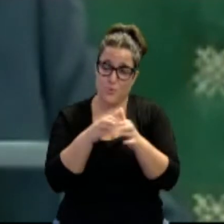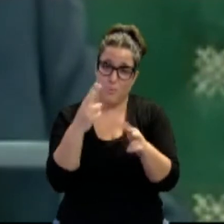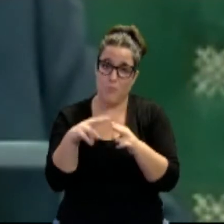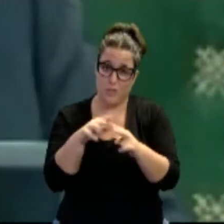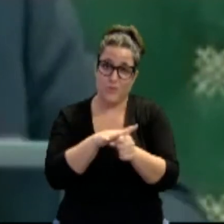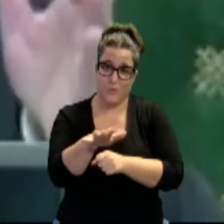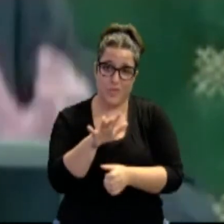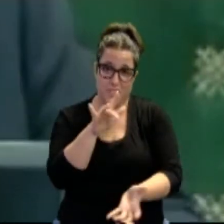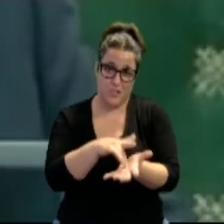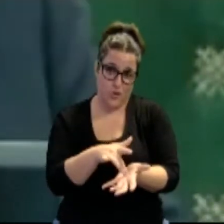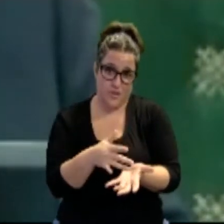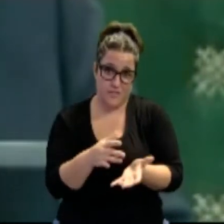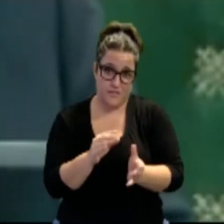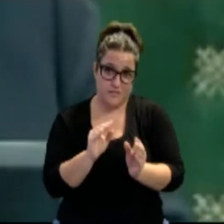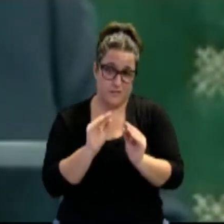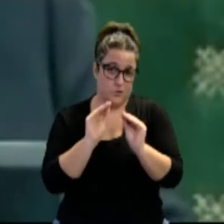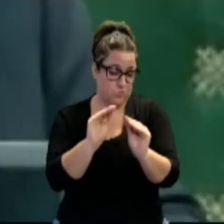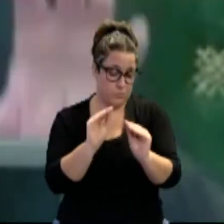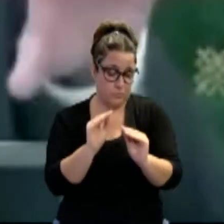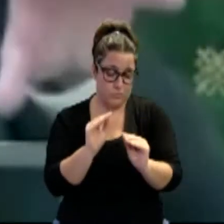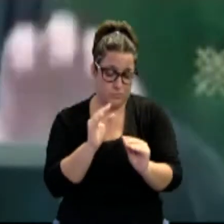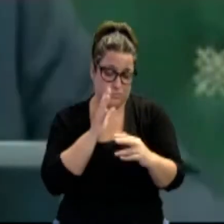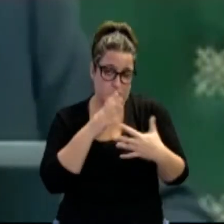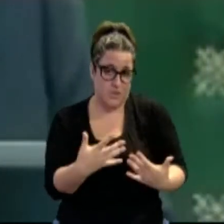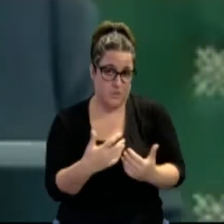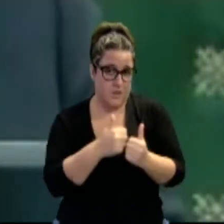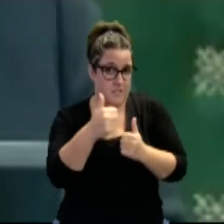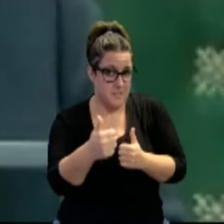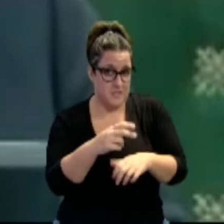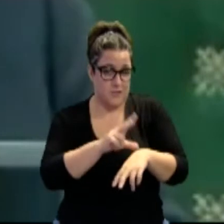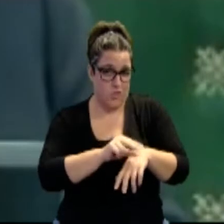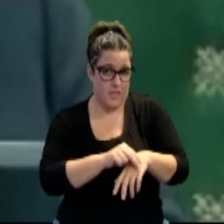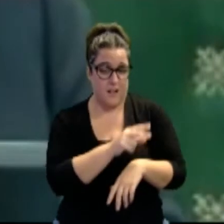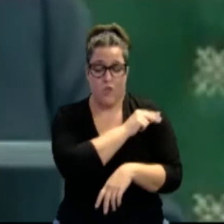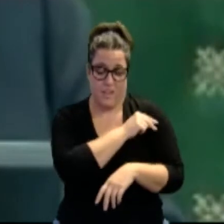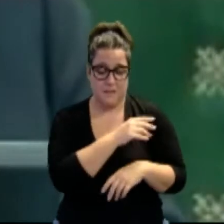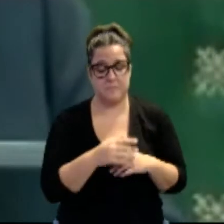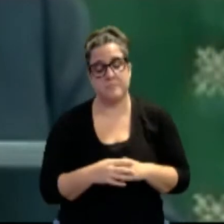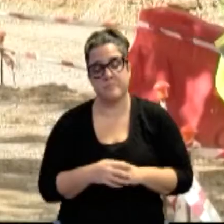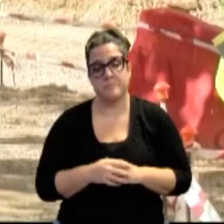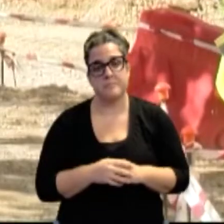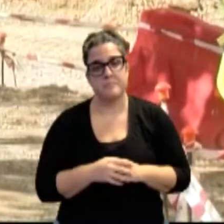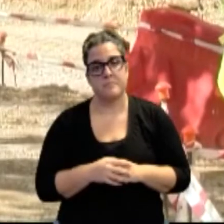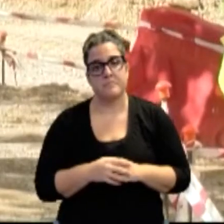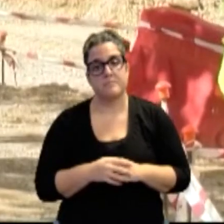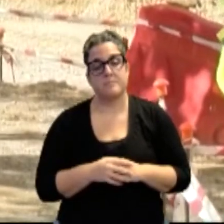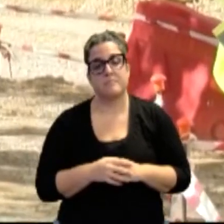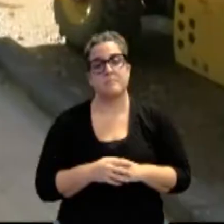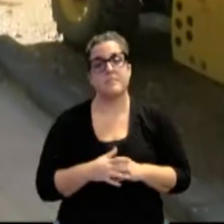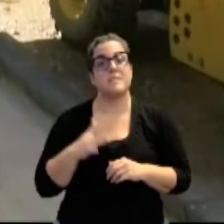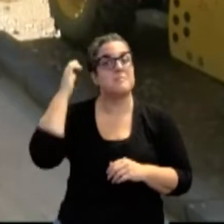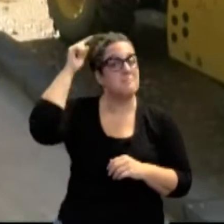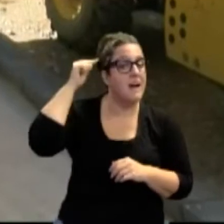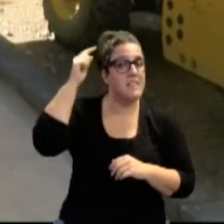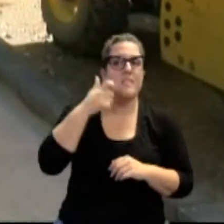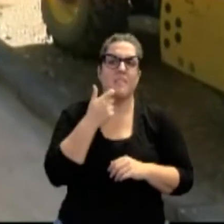con el partido que usted preside como concejal en este ayuntamiento. Y recurría Enrique Maya a un